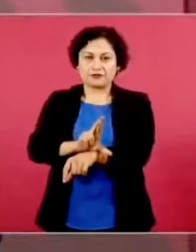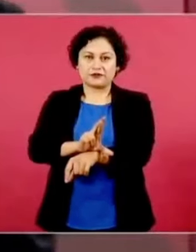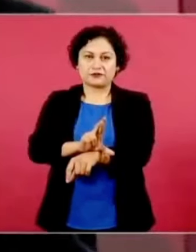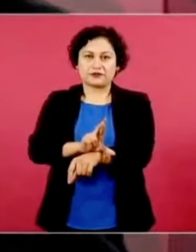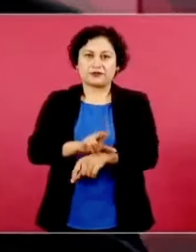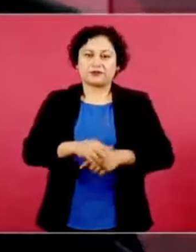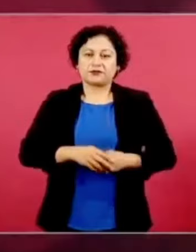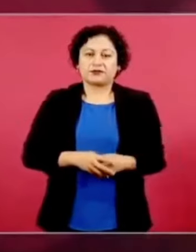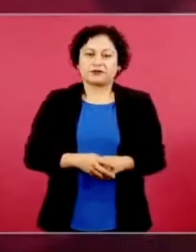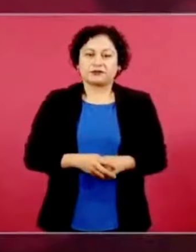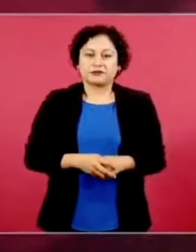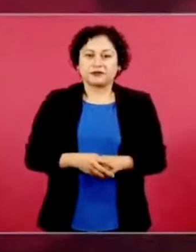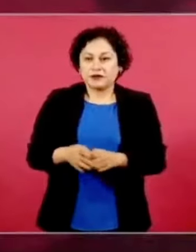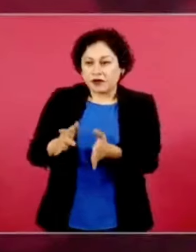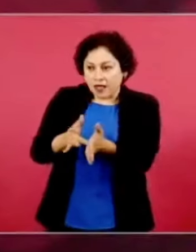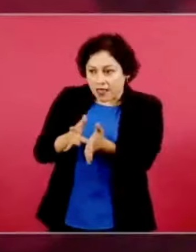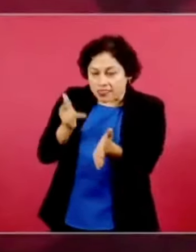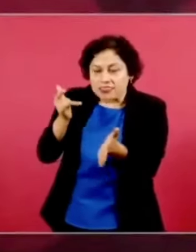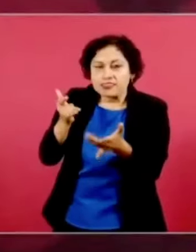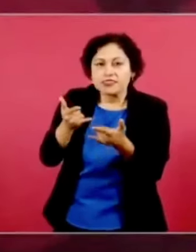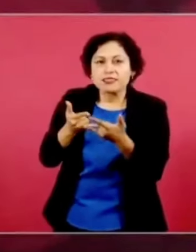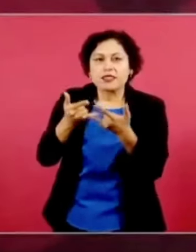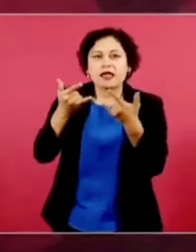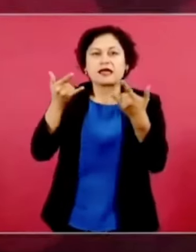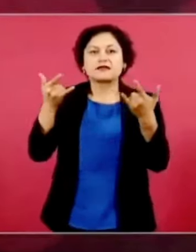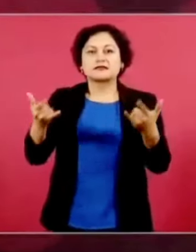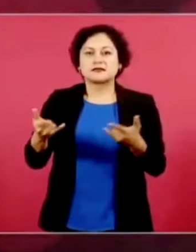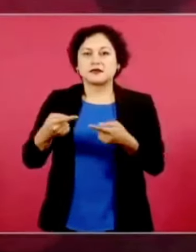hasta la historia del abuelo.